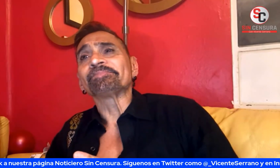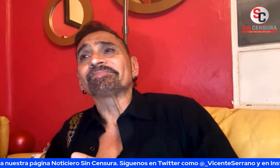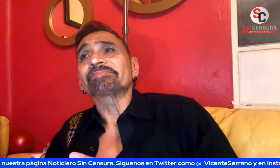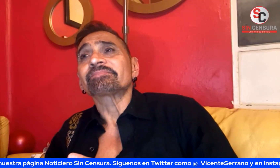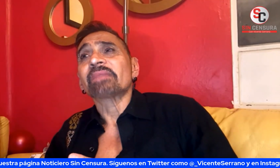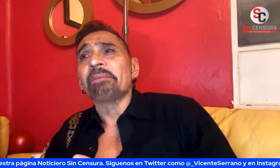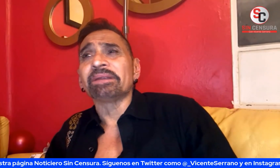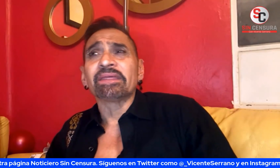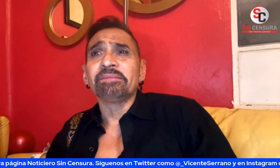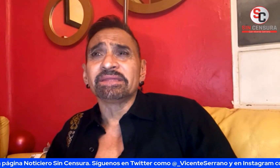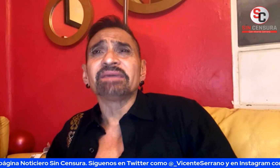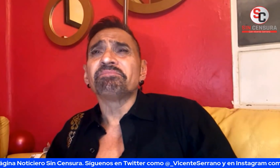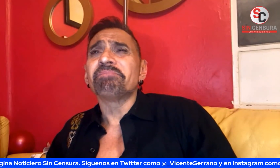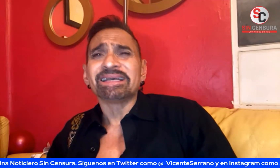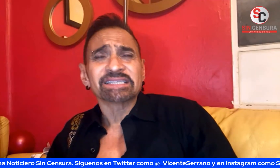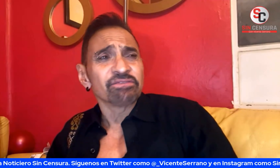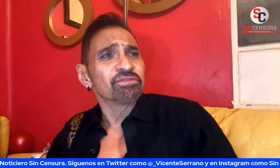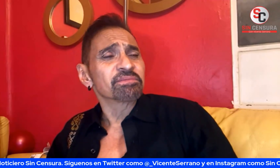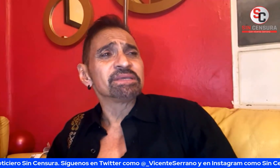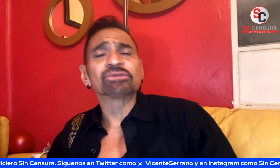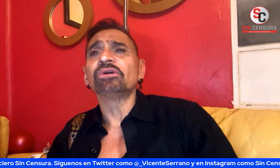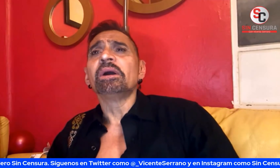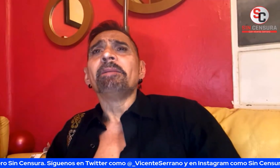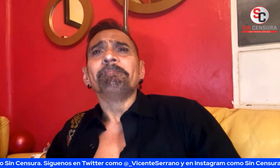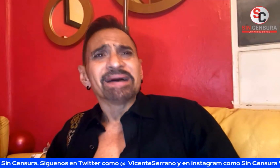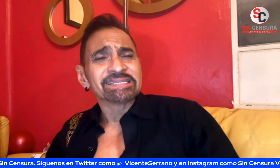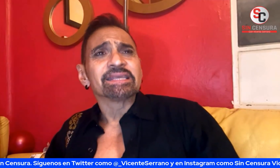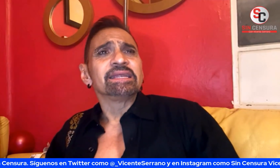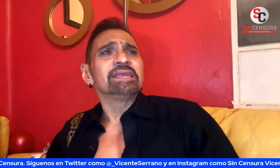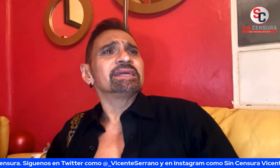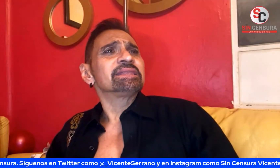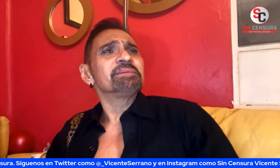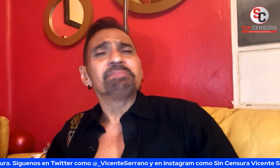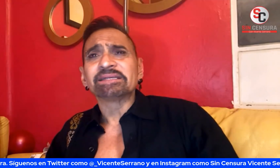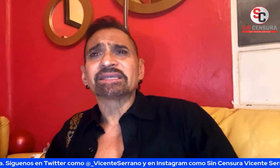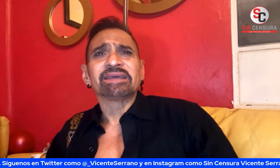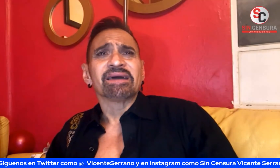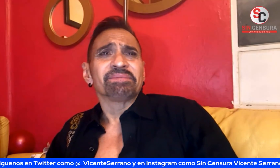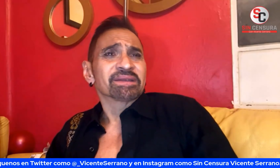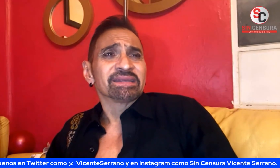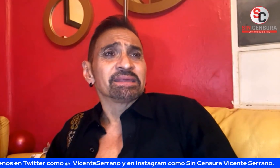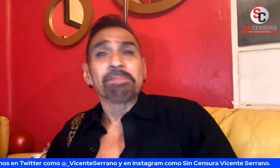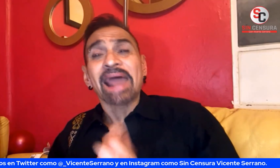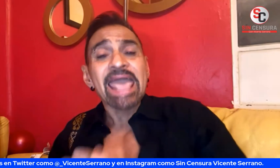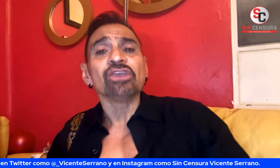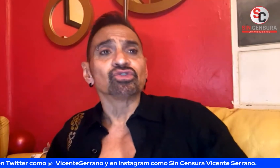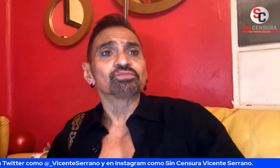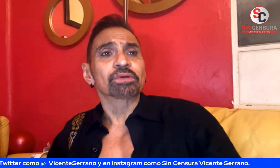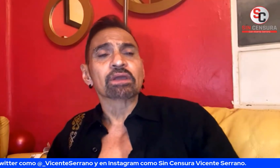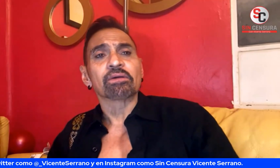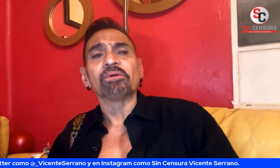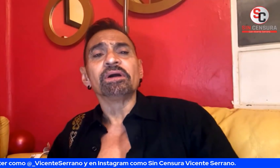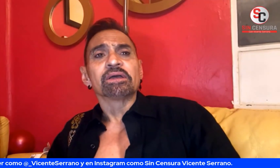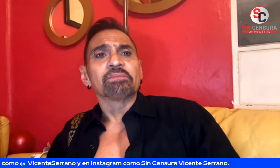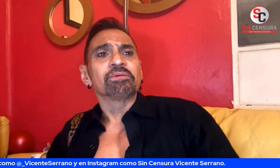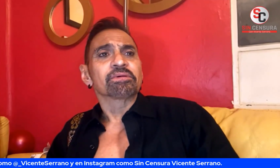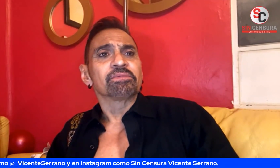nivel verdaderamente más que enfermizo, más que delirante, más que aberrante para ellos,